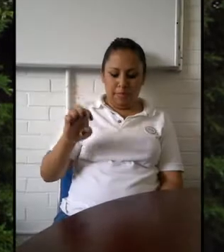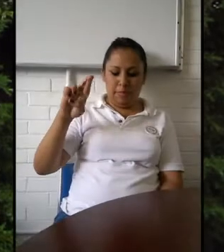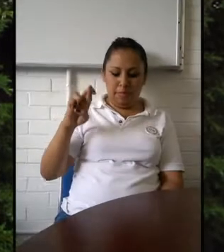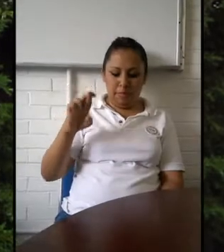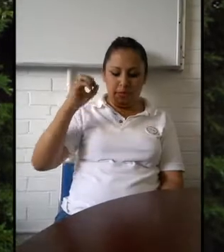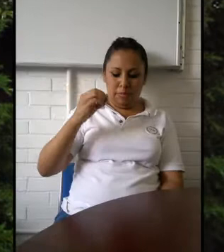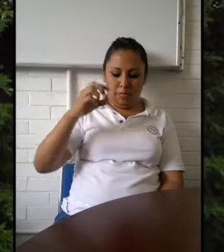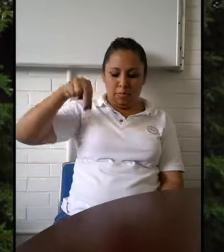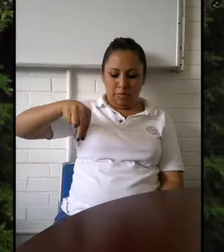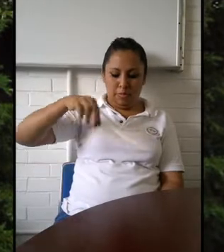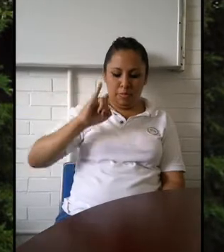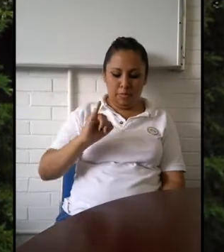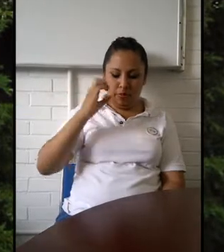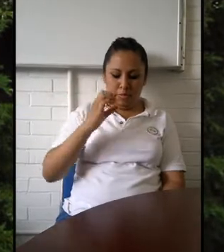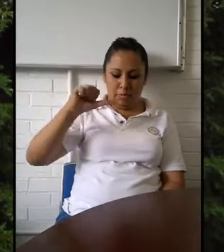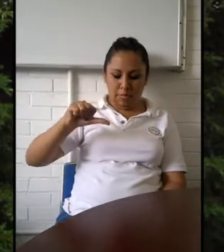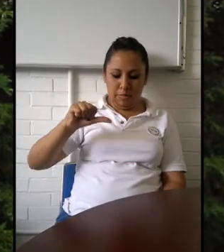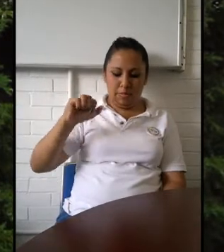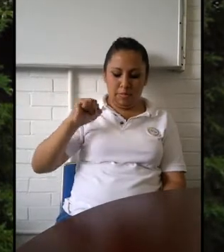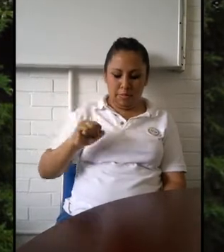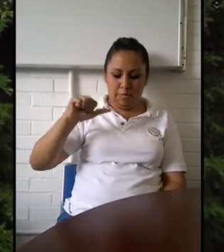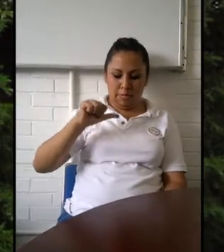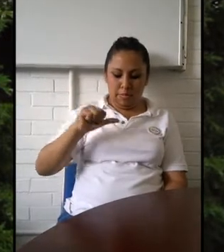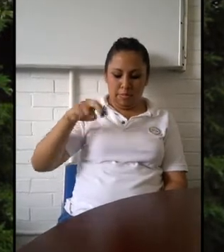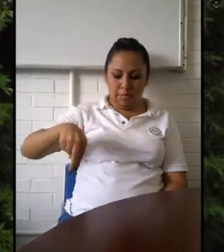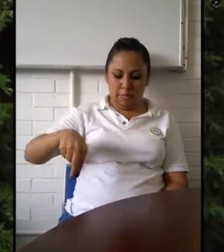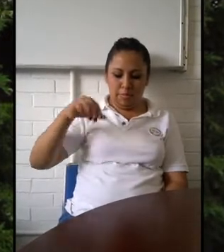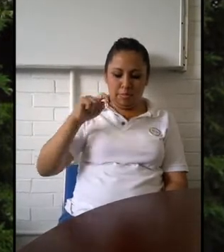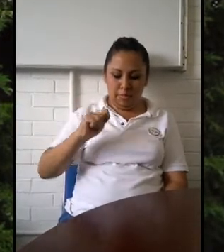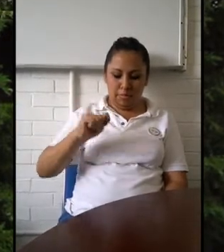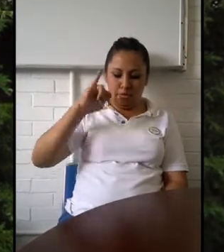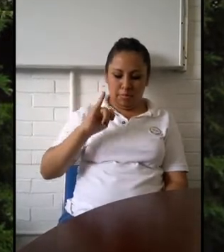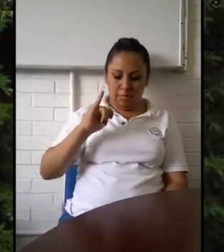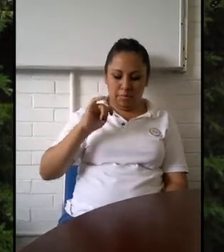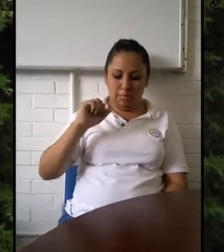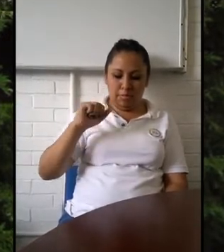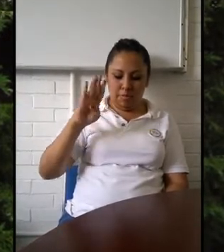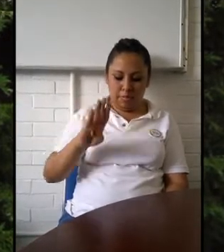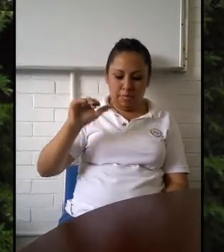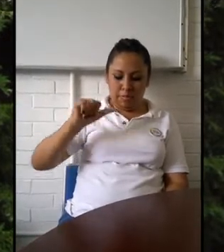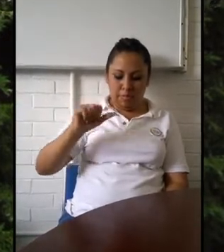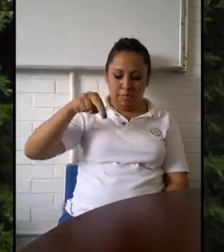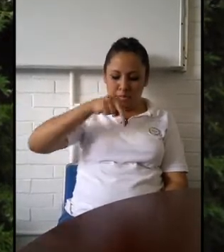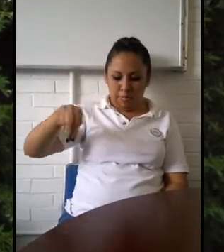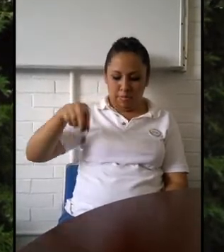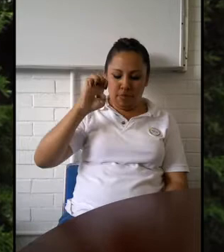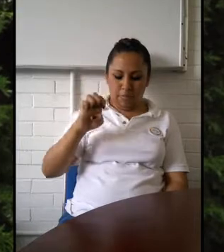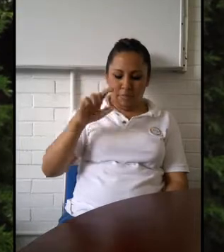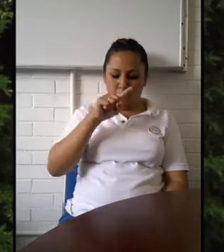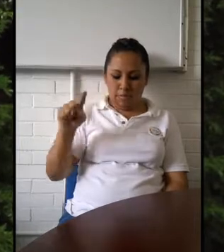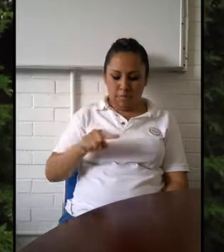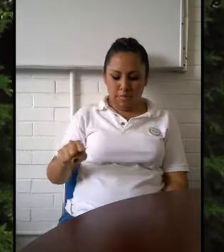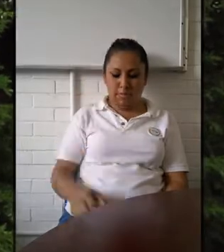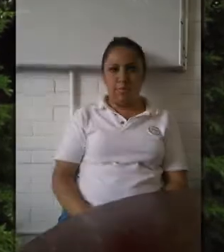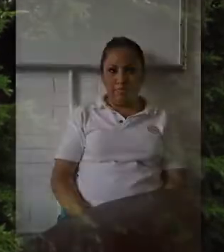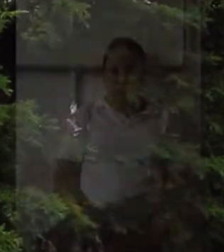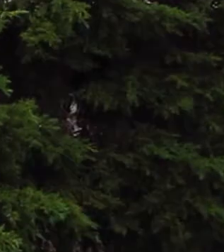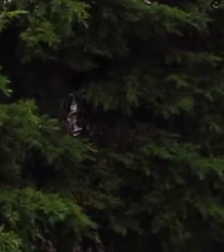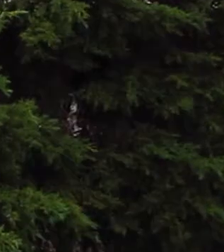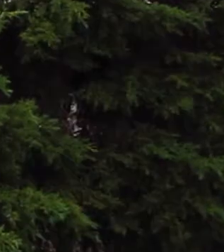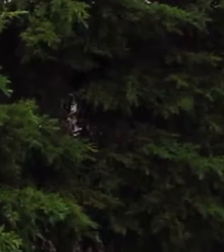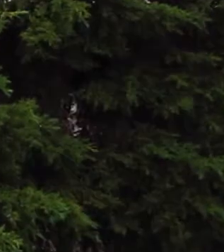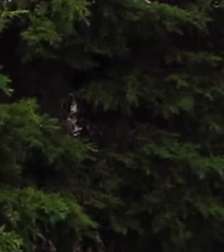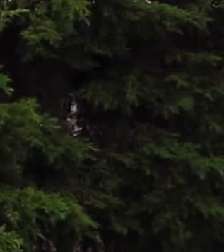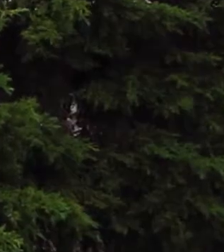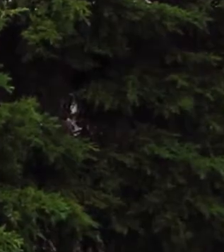grupo 2857 de la Escuela Nacional de Trabajo Social de la UNAM. Trabajamos el tema de la discapacidad psicosocial en coordinación con el